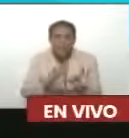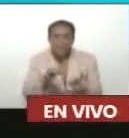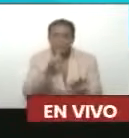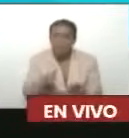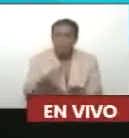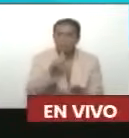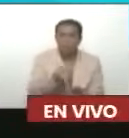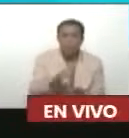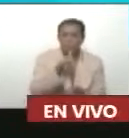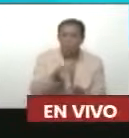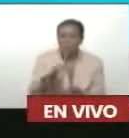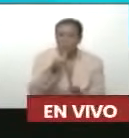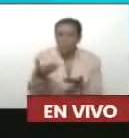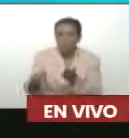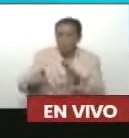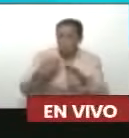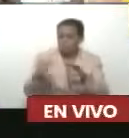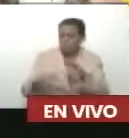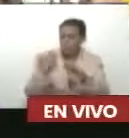reportes que llegaban.